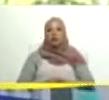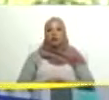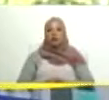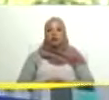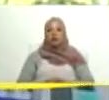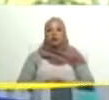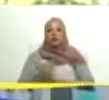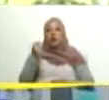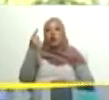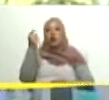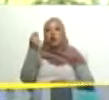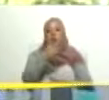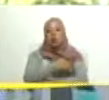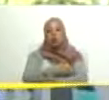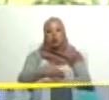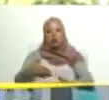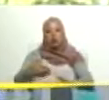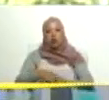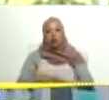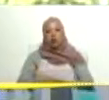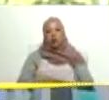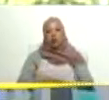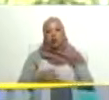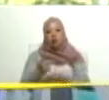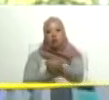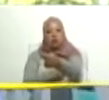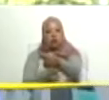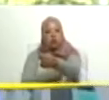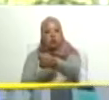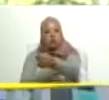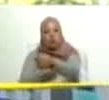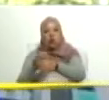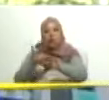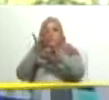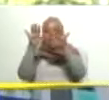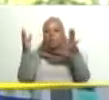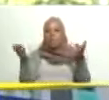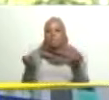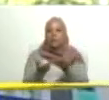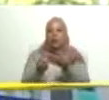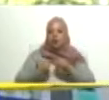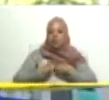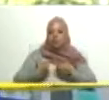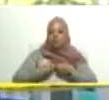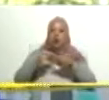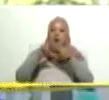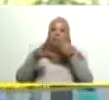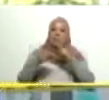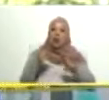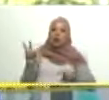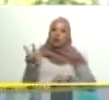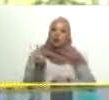Casi 11 millones de hermanos y hermanas del mundo viven con nosotros en paz.